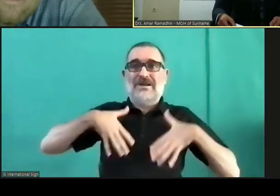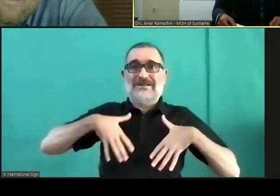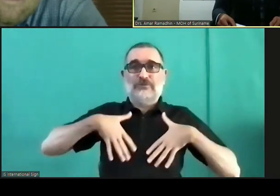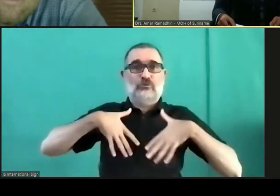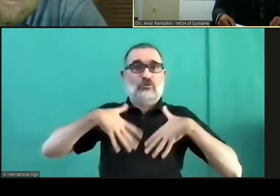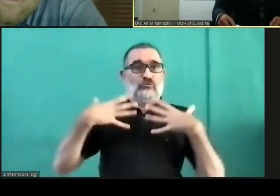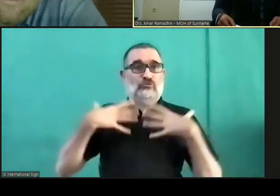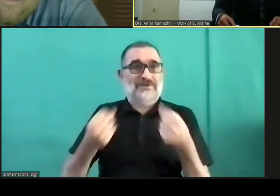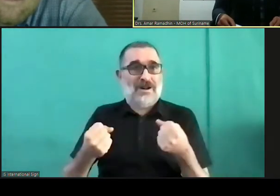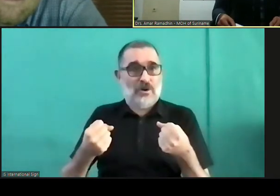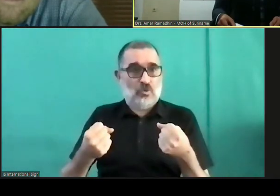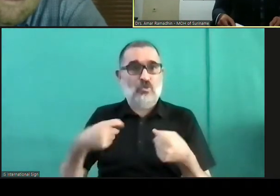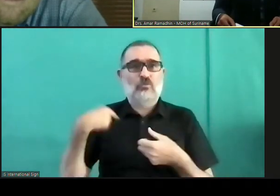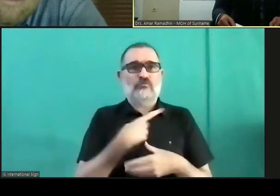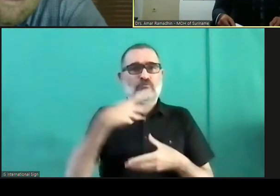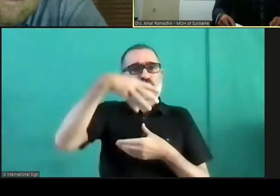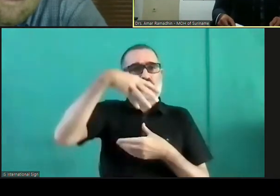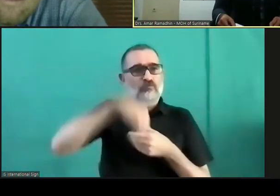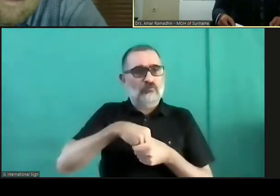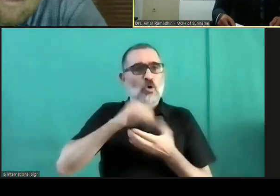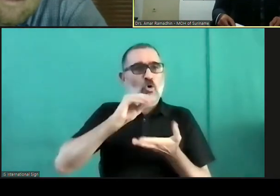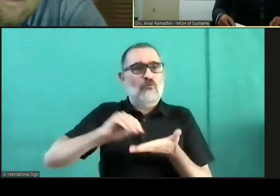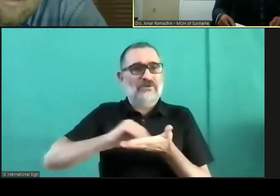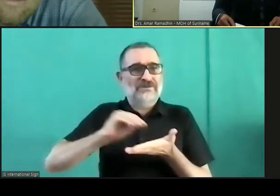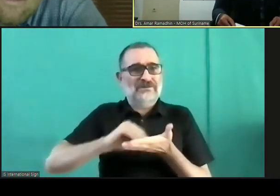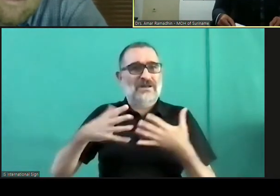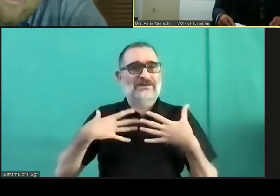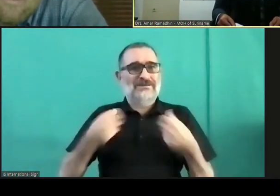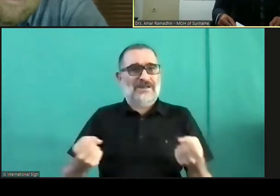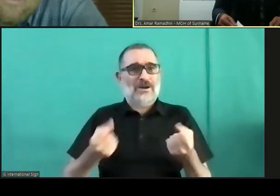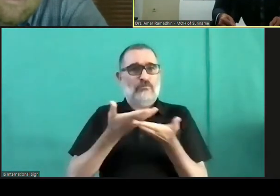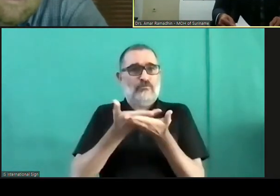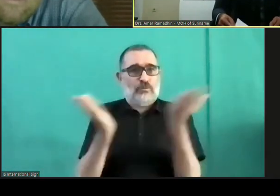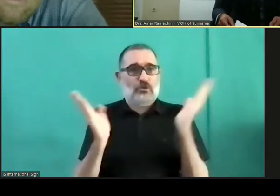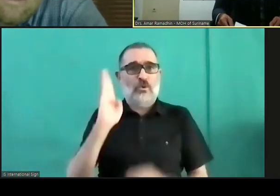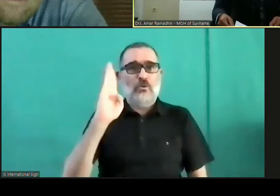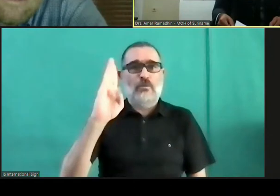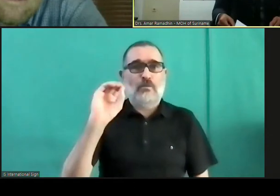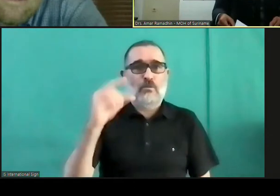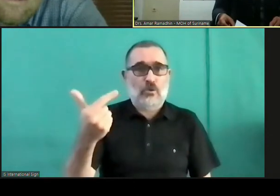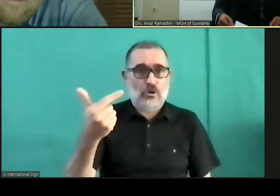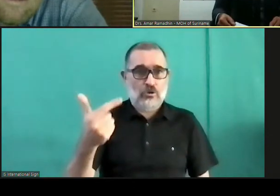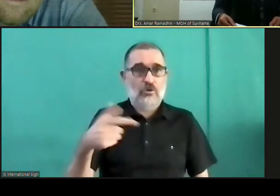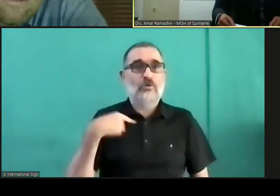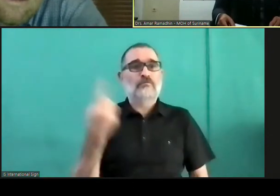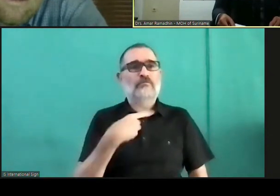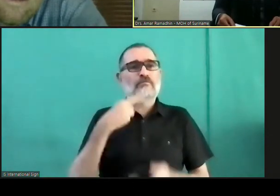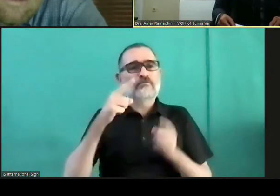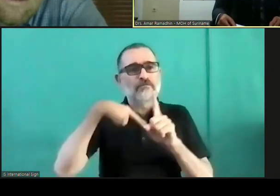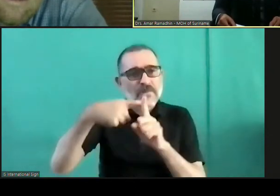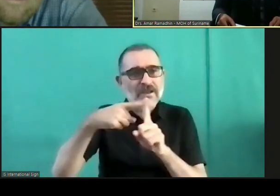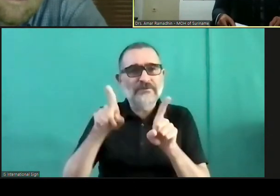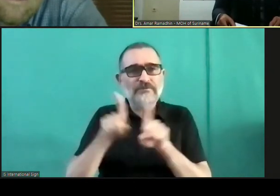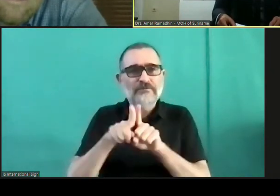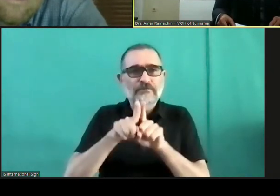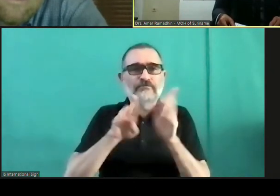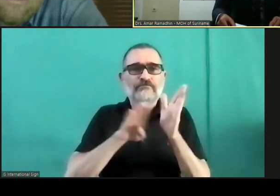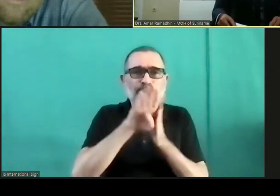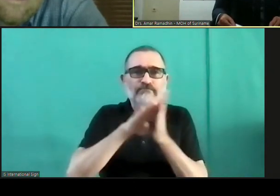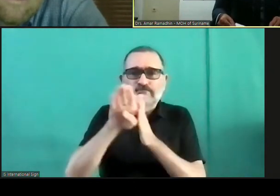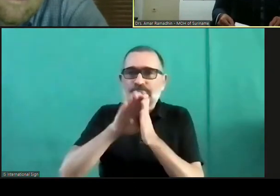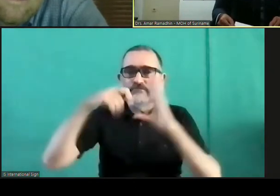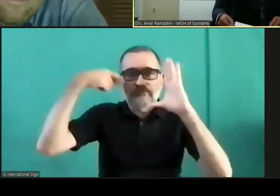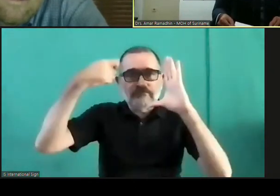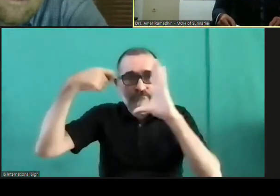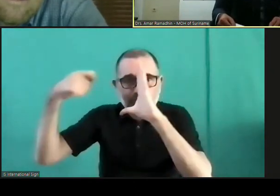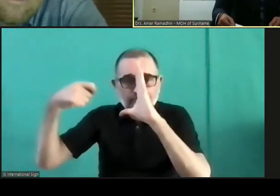televisión hay material de comunicación para alentar a la comunidad de seguir moviéndose han de hacer